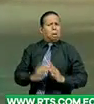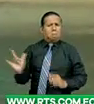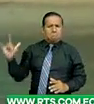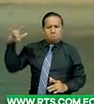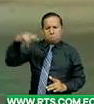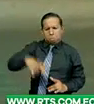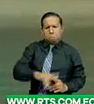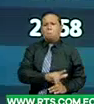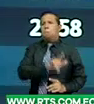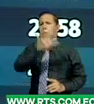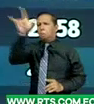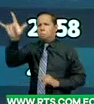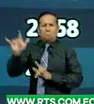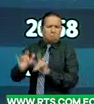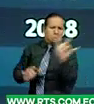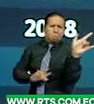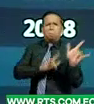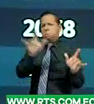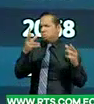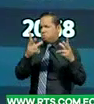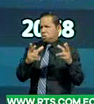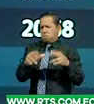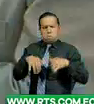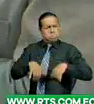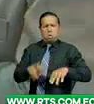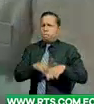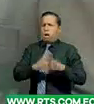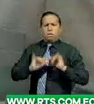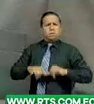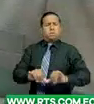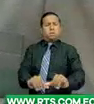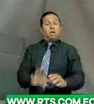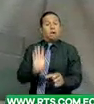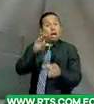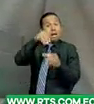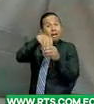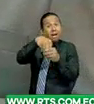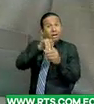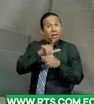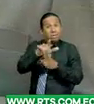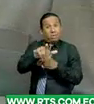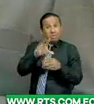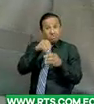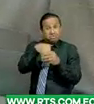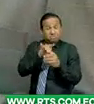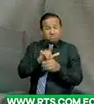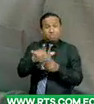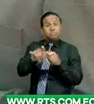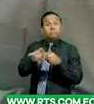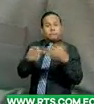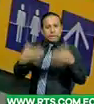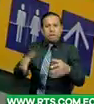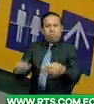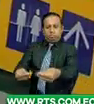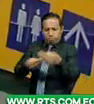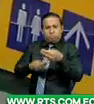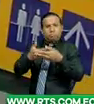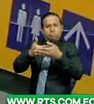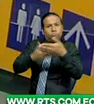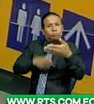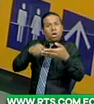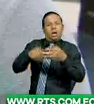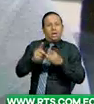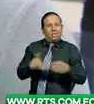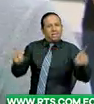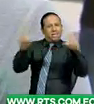normal. E incluso en el interior de los aviones, los pasajeros reciben un formulario para que den a conocer su estado de salud.